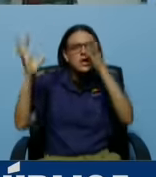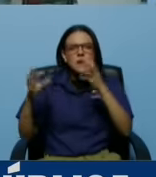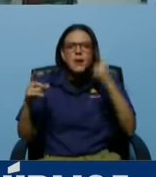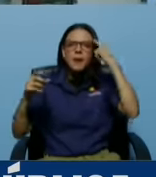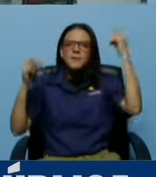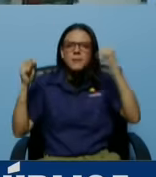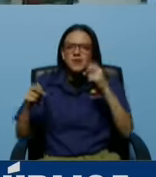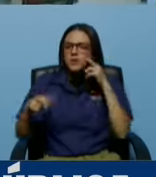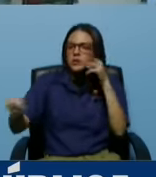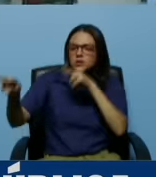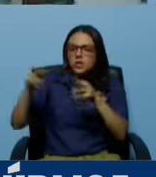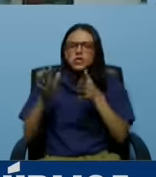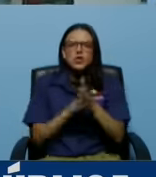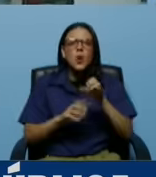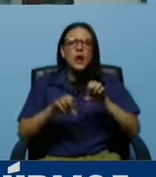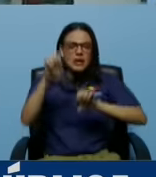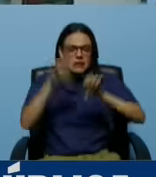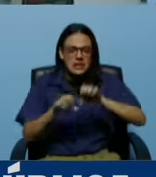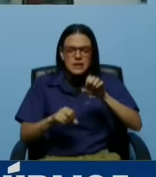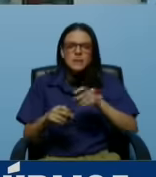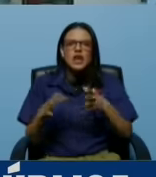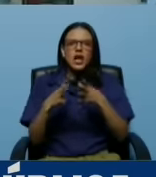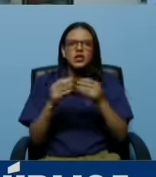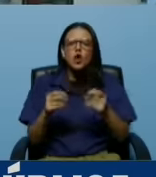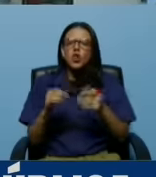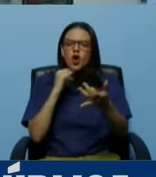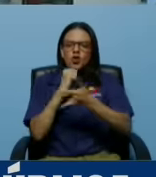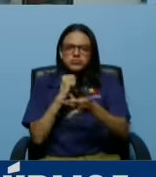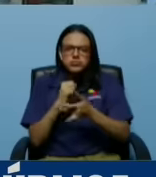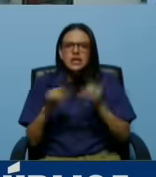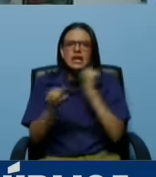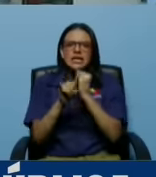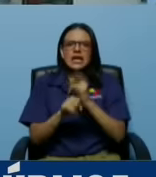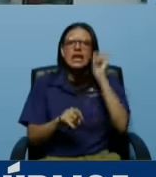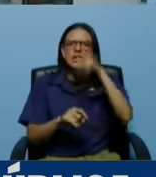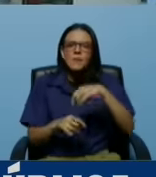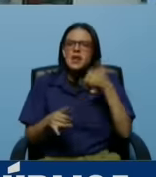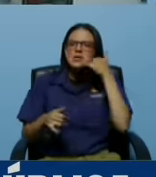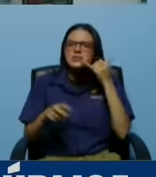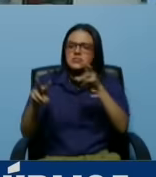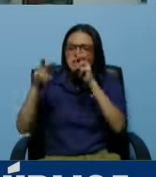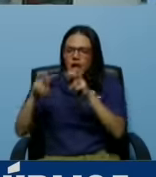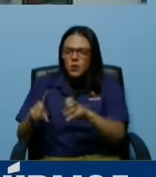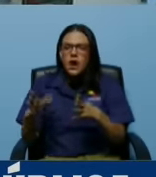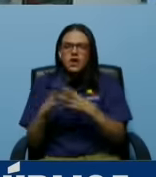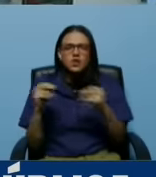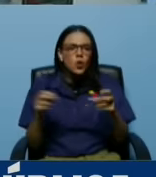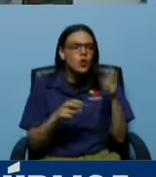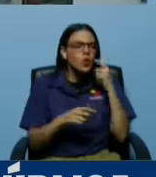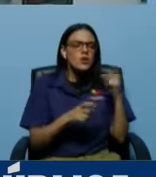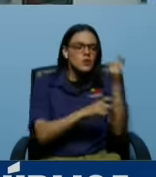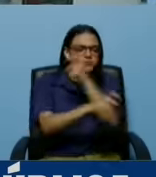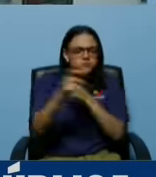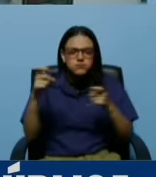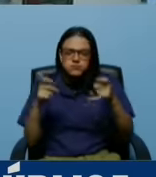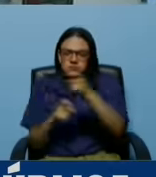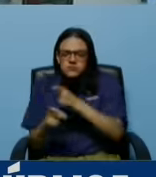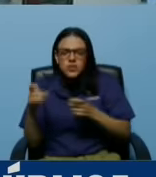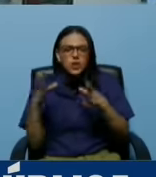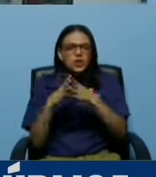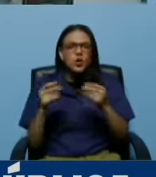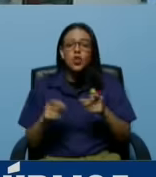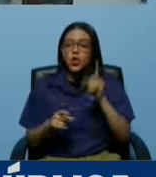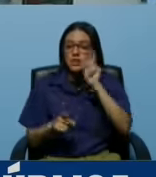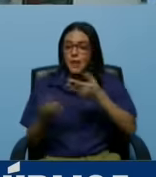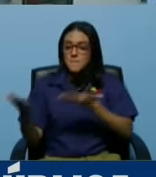experticia química, pesquisas digitales, análisis telefónico, colección de registro fílmico, levantamiento del